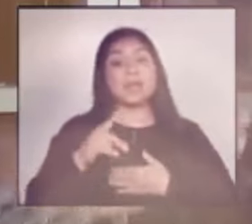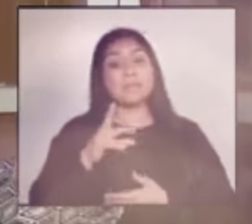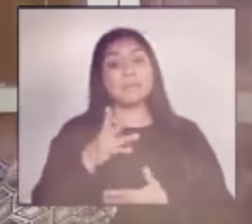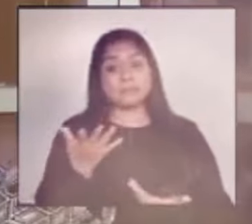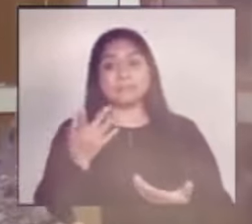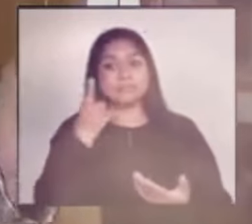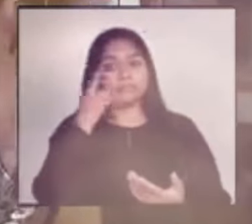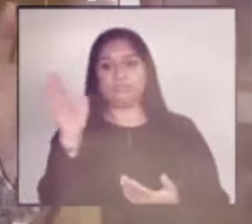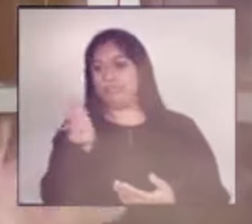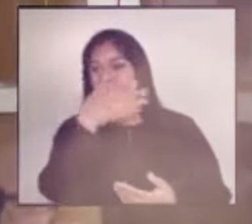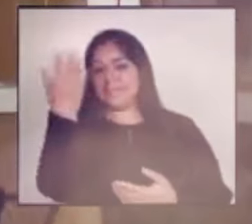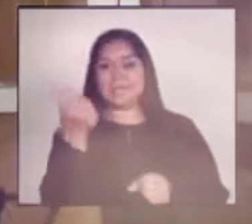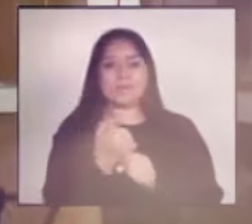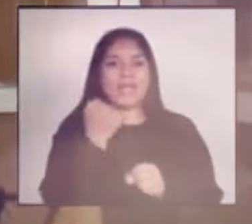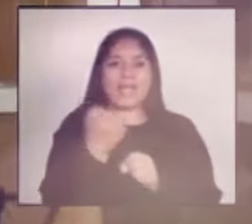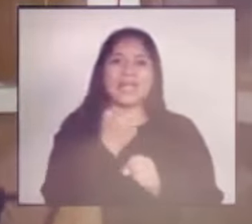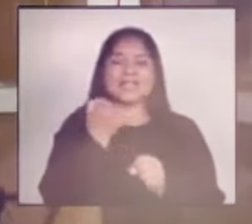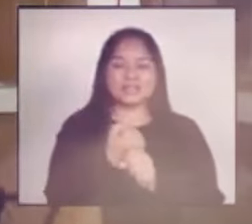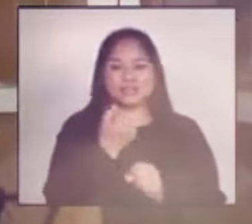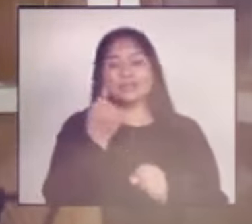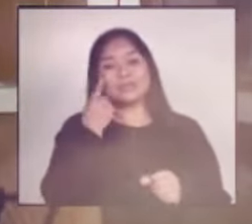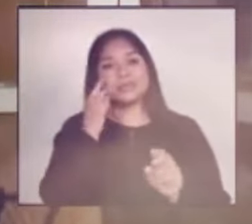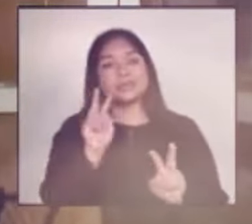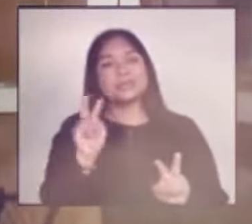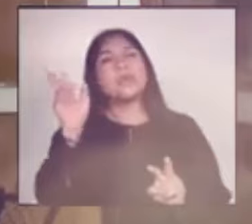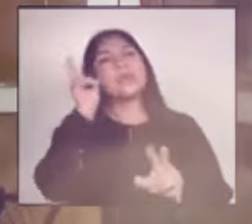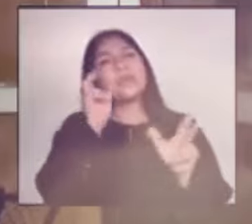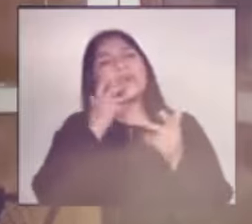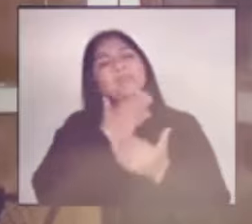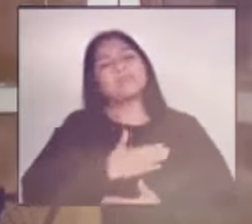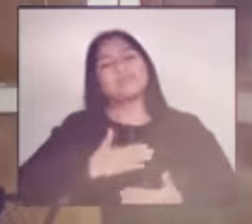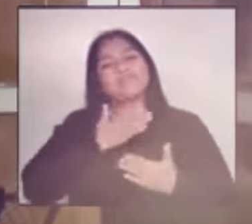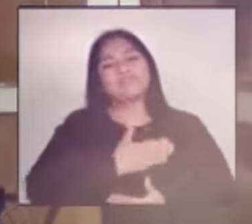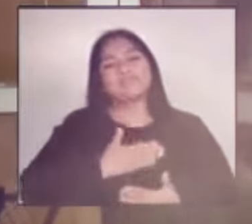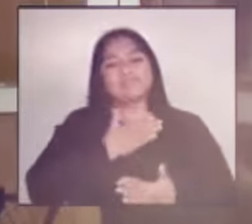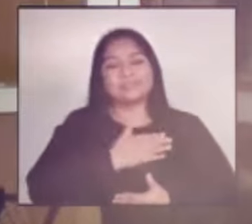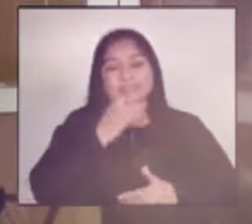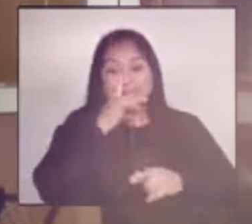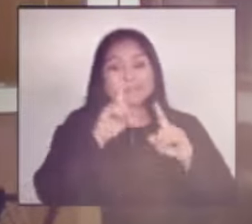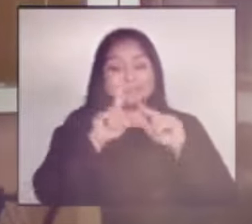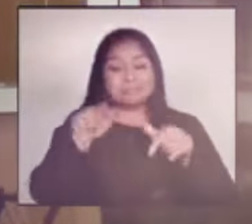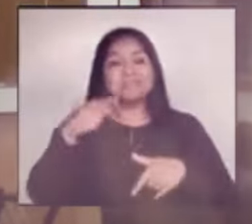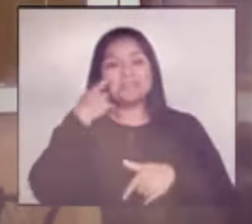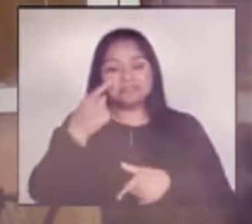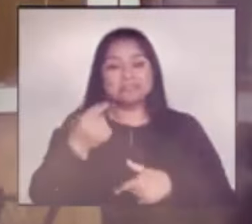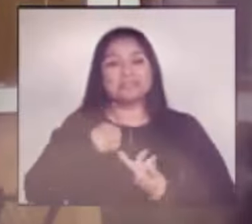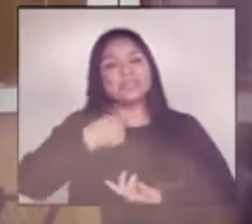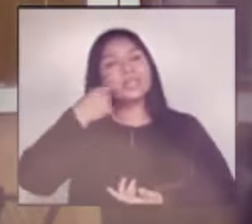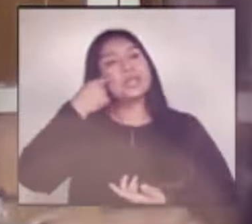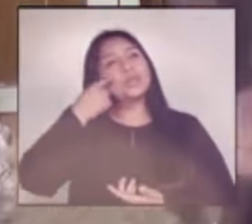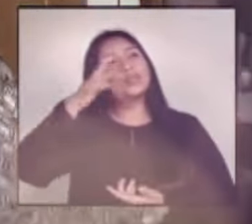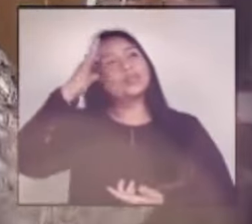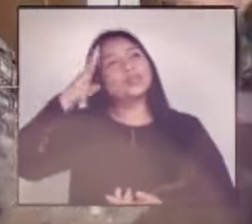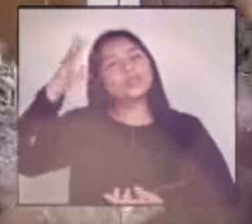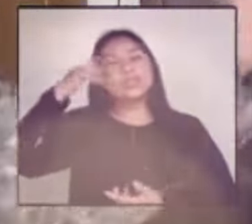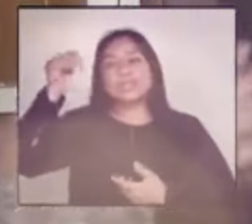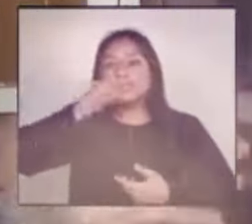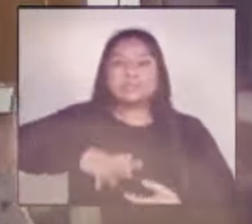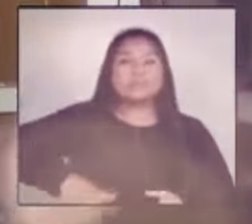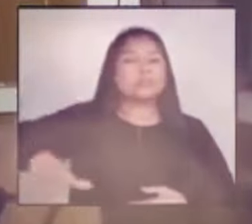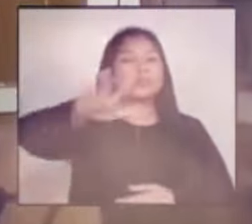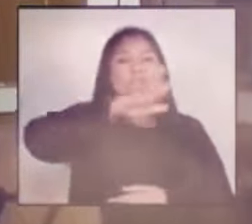por generaciones nos ha deleitado y nos ha hecho transportarnos a lo largo del